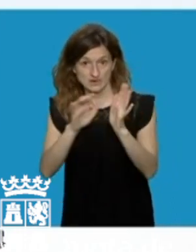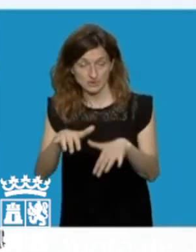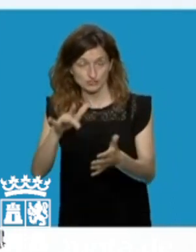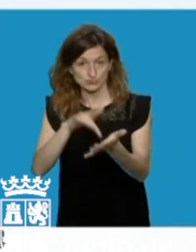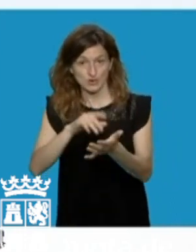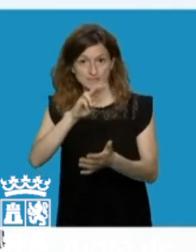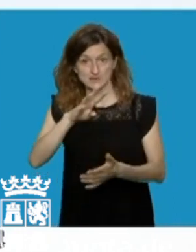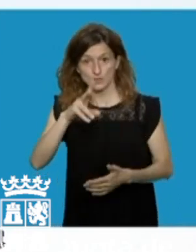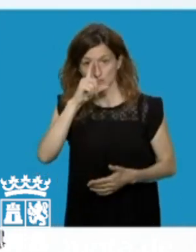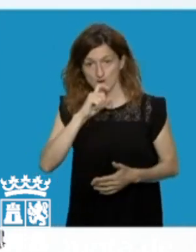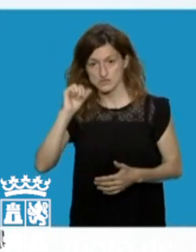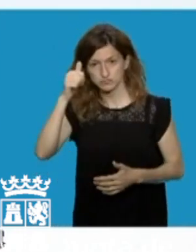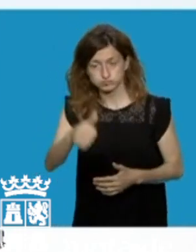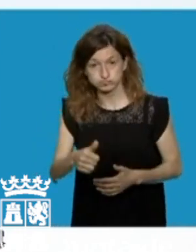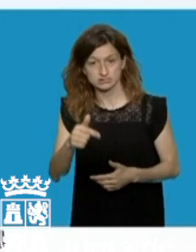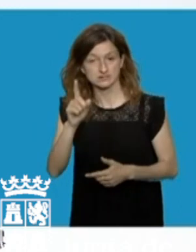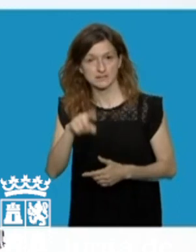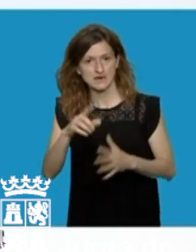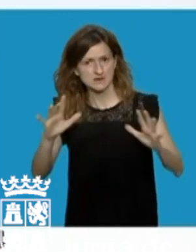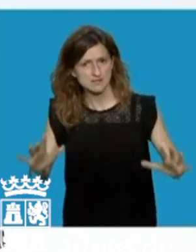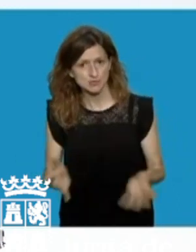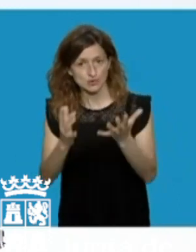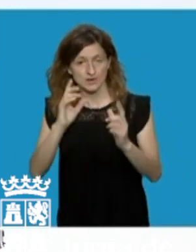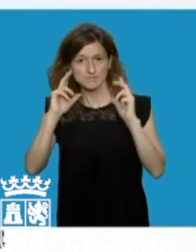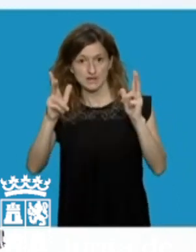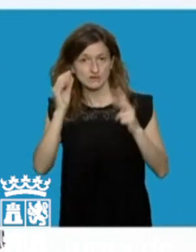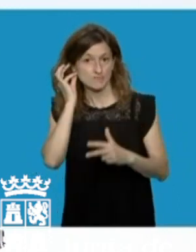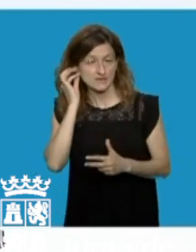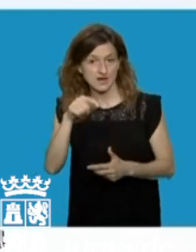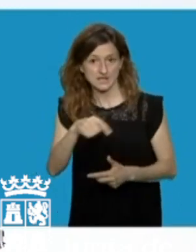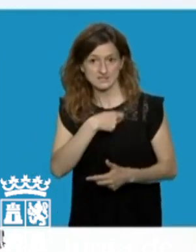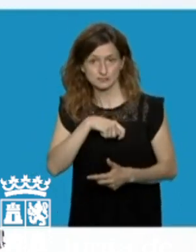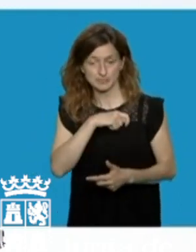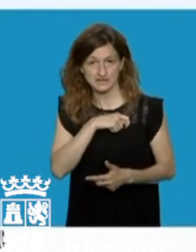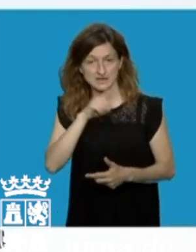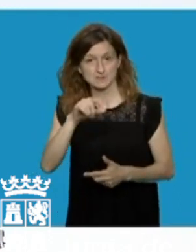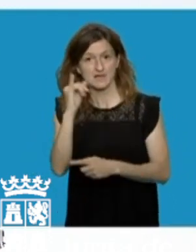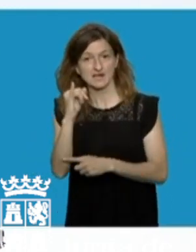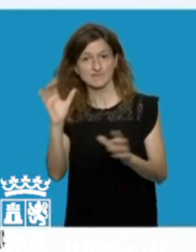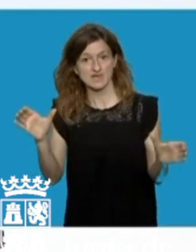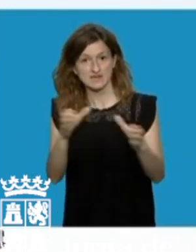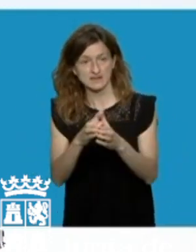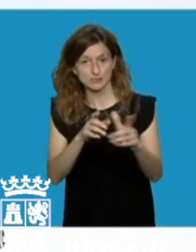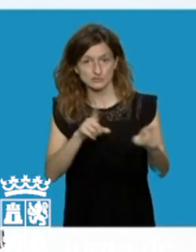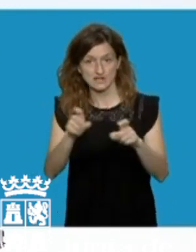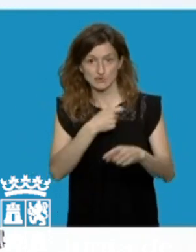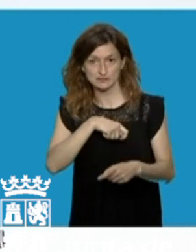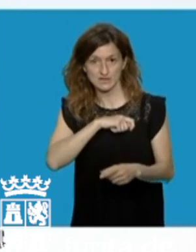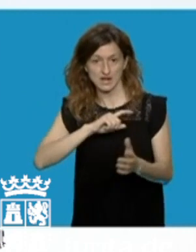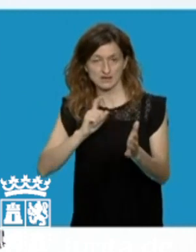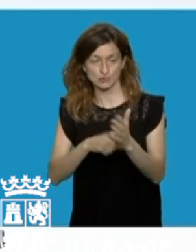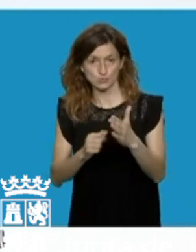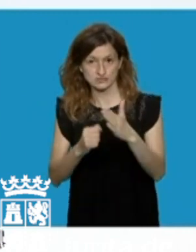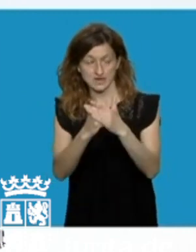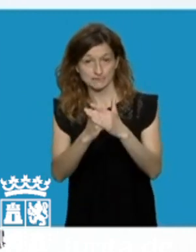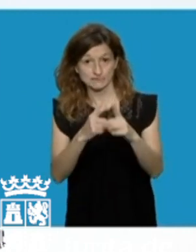durante 24 años, uno de los grandes impulsores del baloncesto femenino en España y jefe de equipo con la selección femenina absoluta,